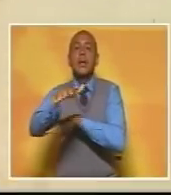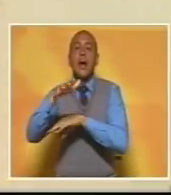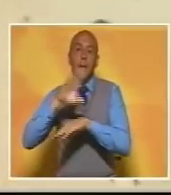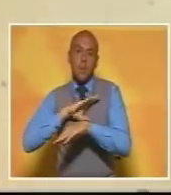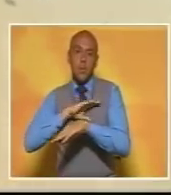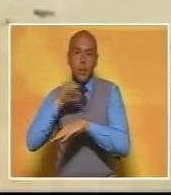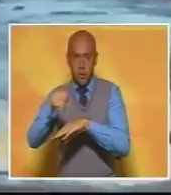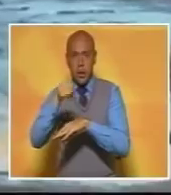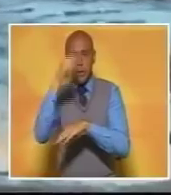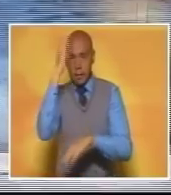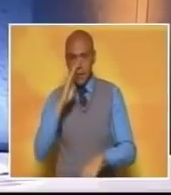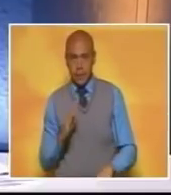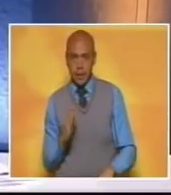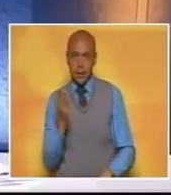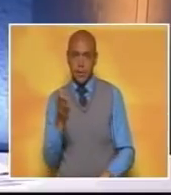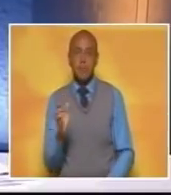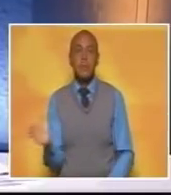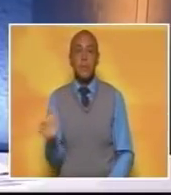caudaloso de Brasil.